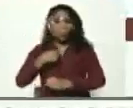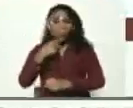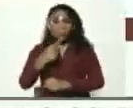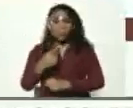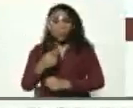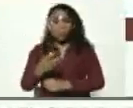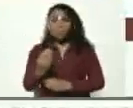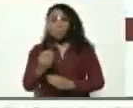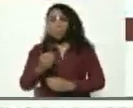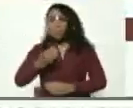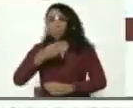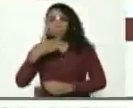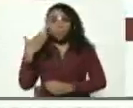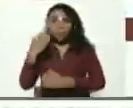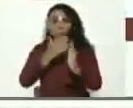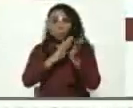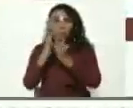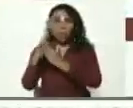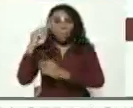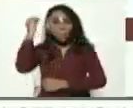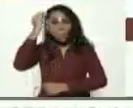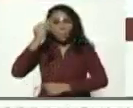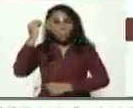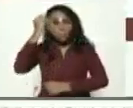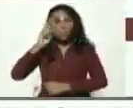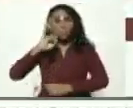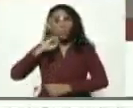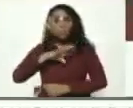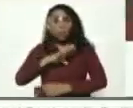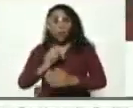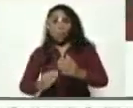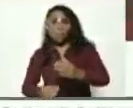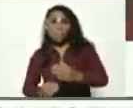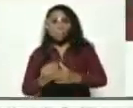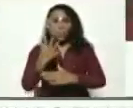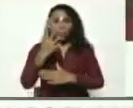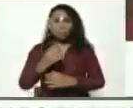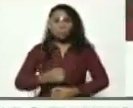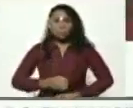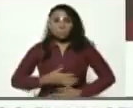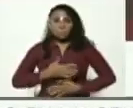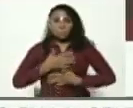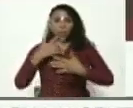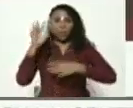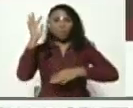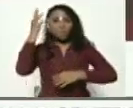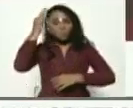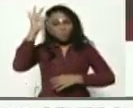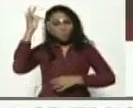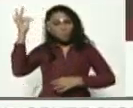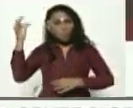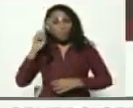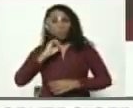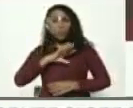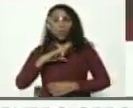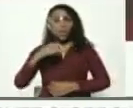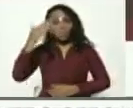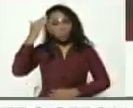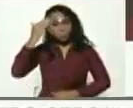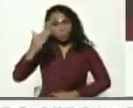orgullo, es una comunidad de pensamiento de historia insurgente inspirada en la filosofía de la historia del comandante